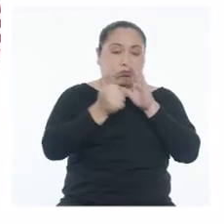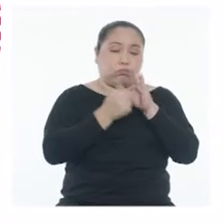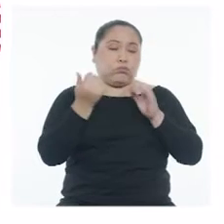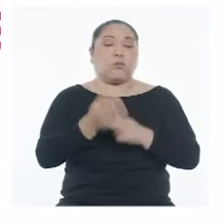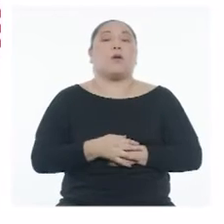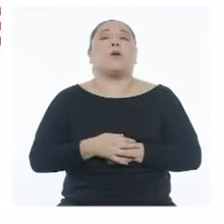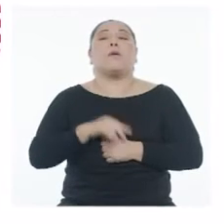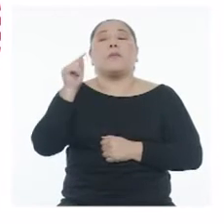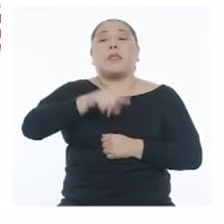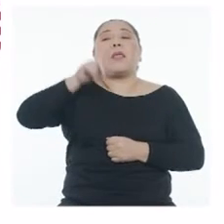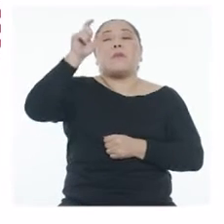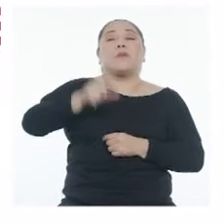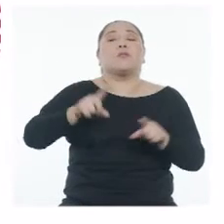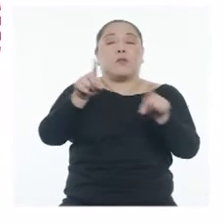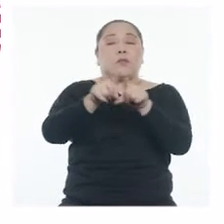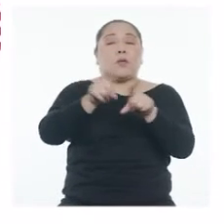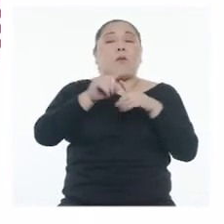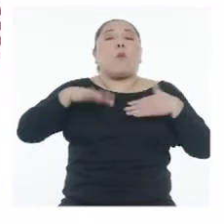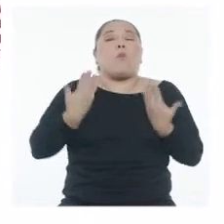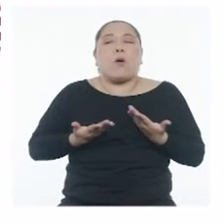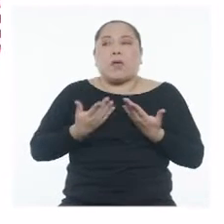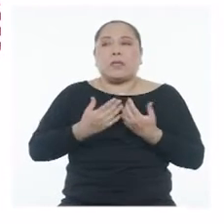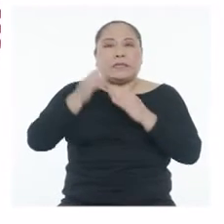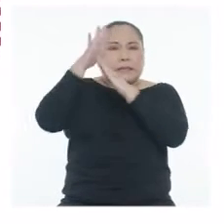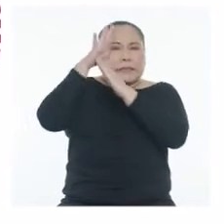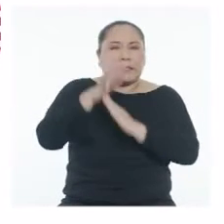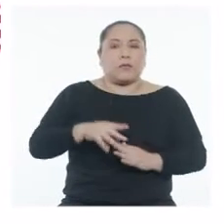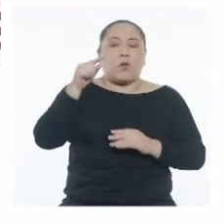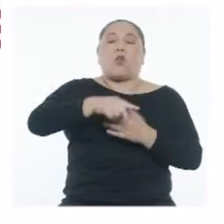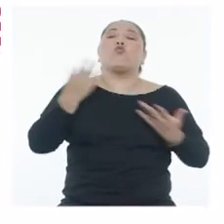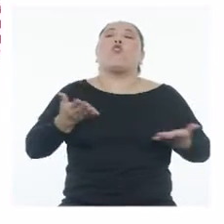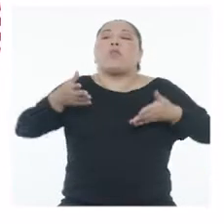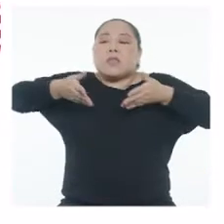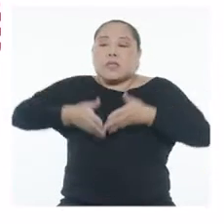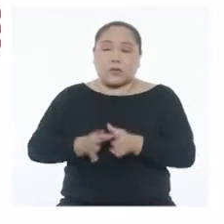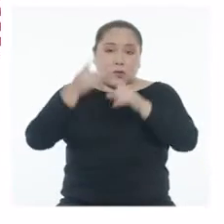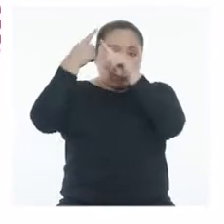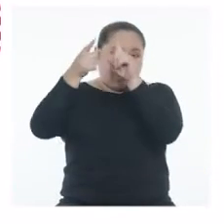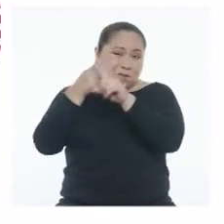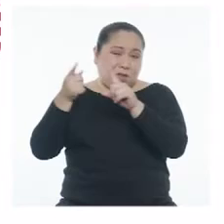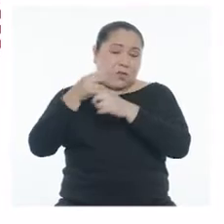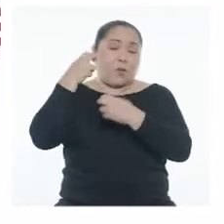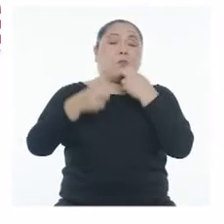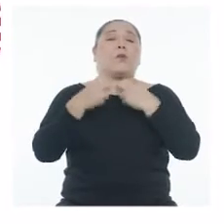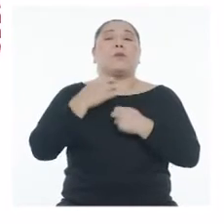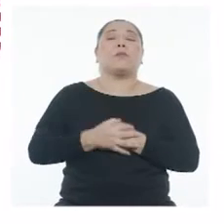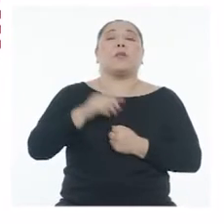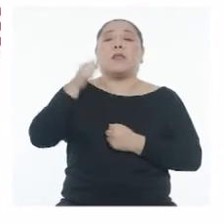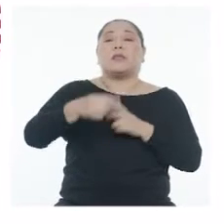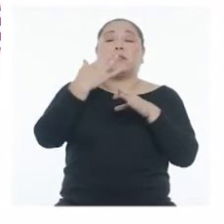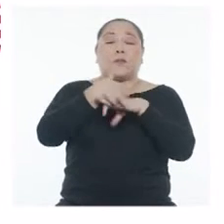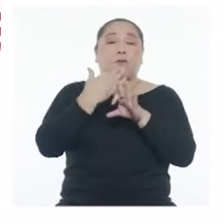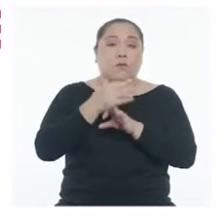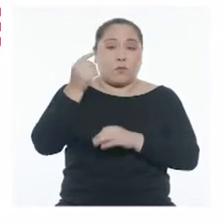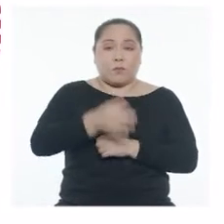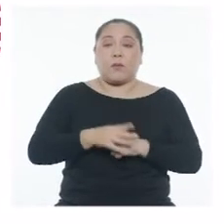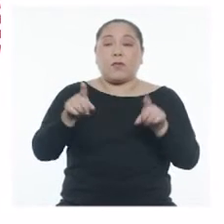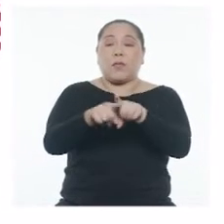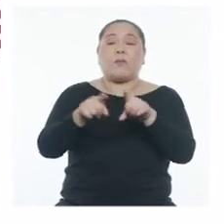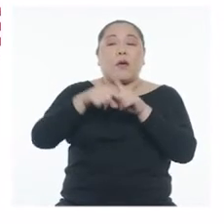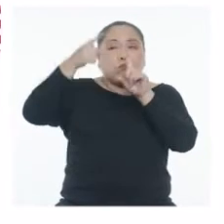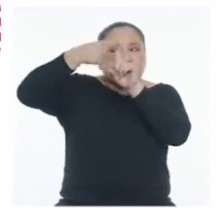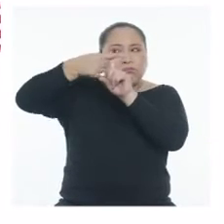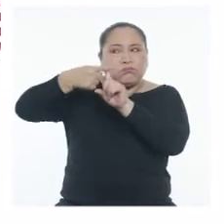o inseguridad. La persona también podría ser discriminada por su lugar de origen, entre otros problemas. De esta manera,